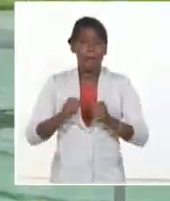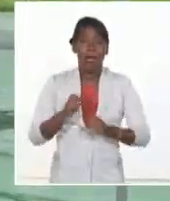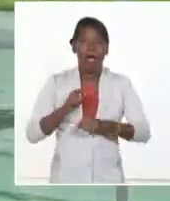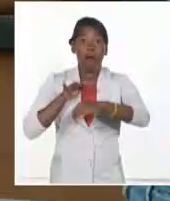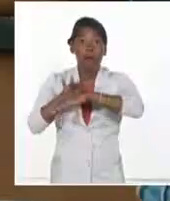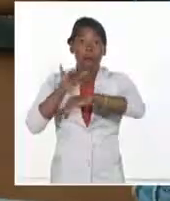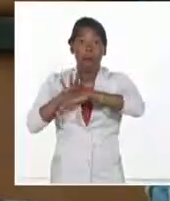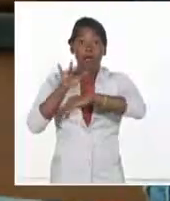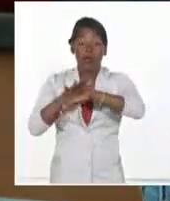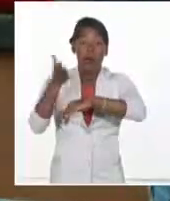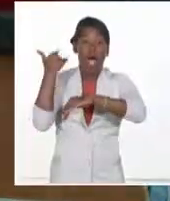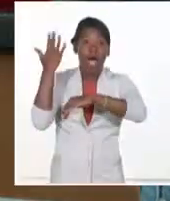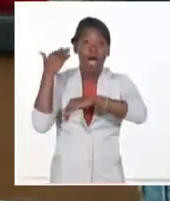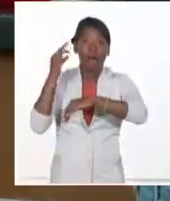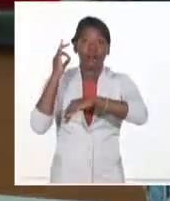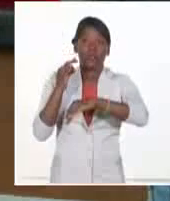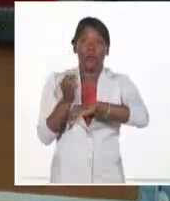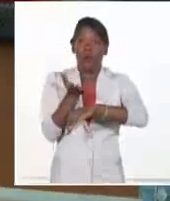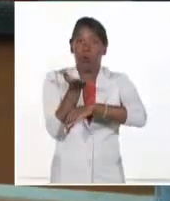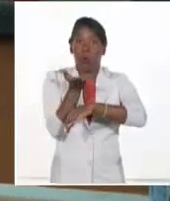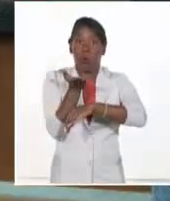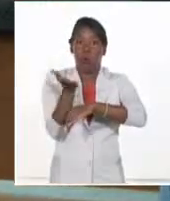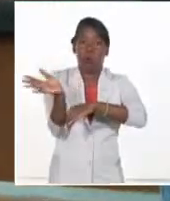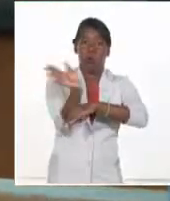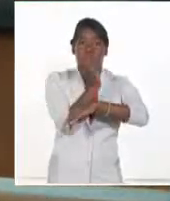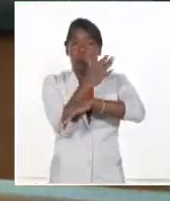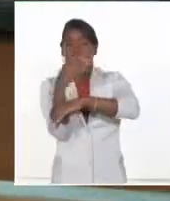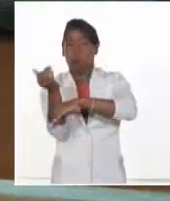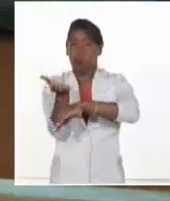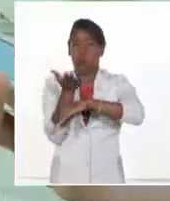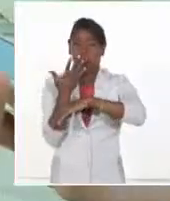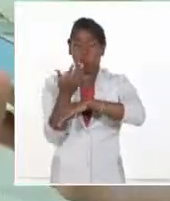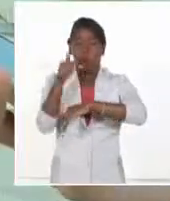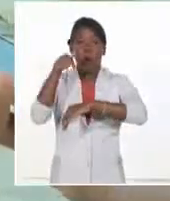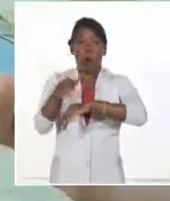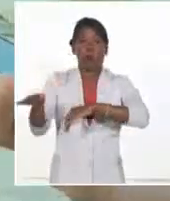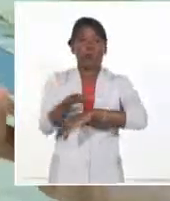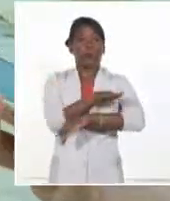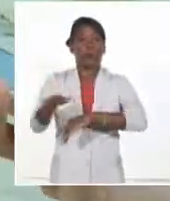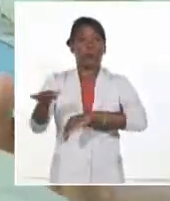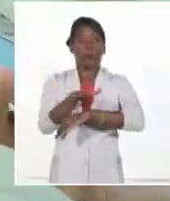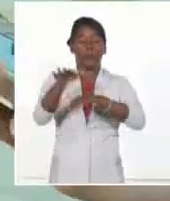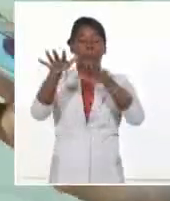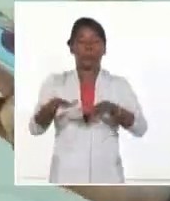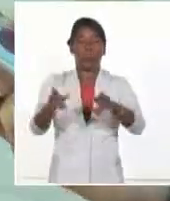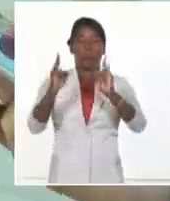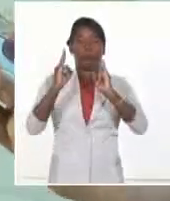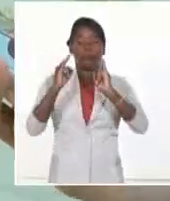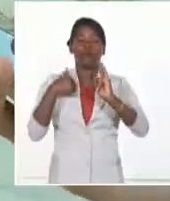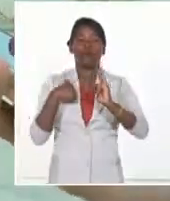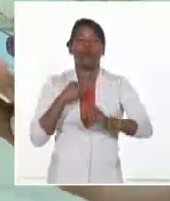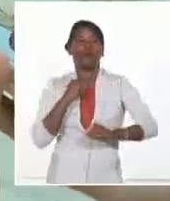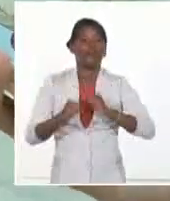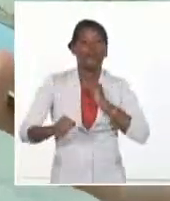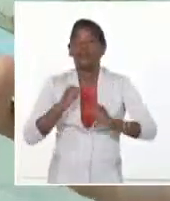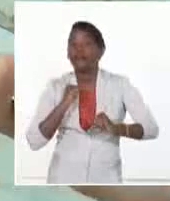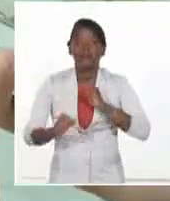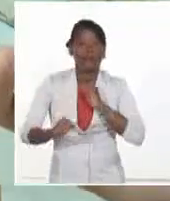había aire. Y aproveché esas partes y bueno, me salió. Veo que toda Cuba, populares, élite, todos me apoyan